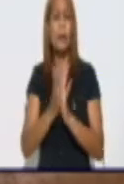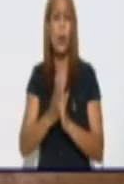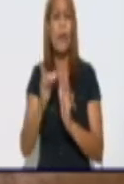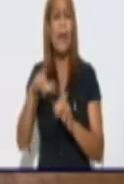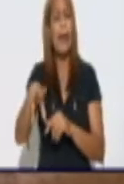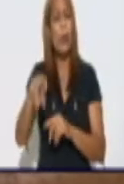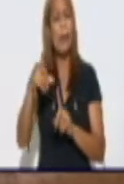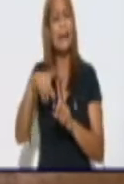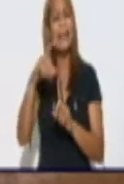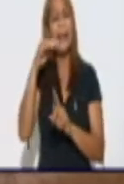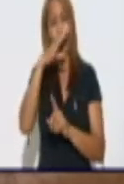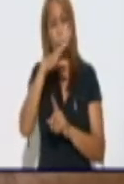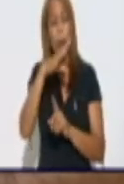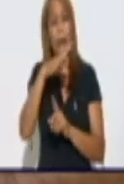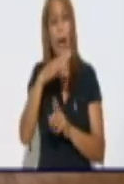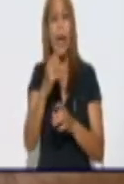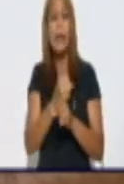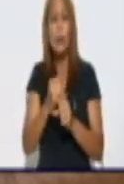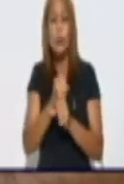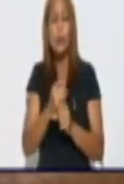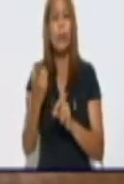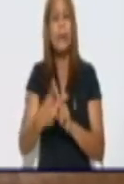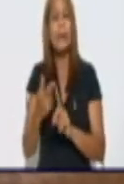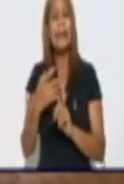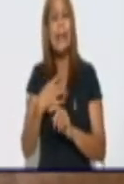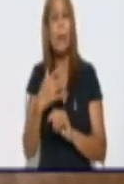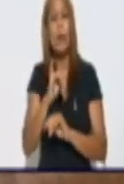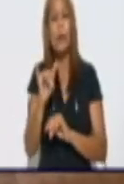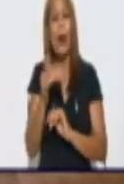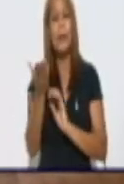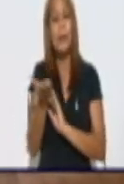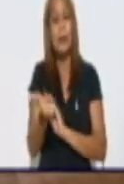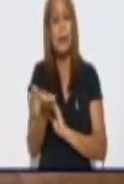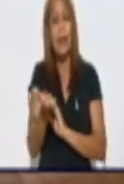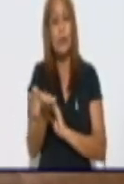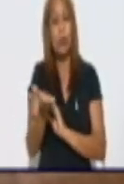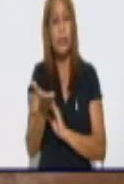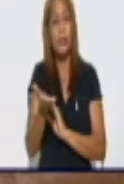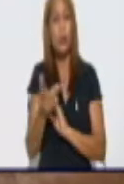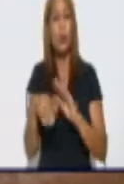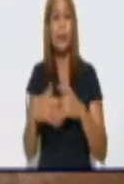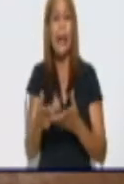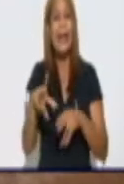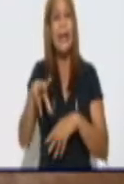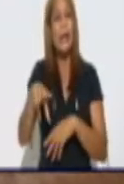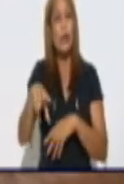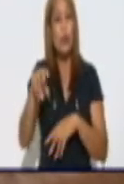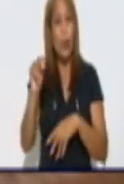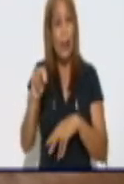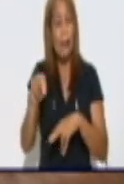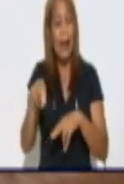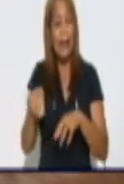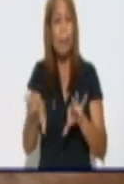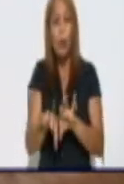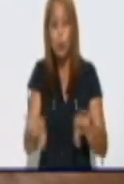el servicio. Tenemos también la solicitud de instalación de acometida en la vivienda o en